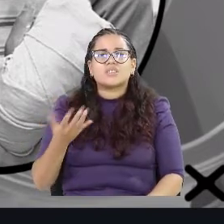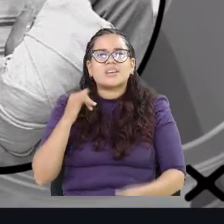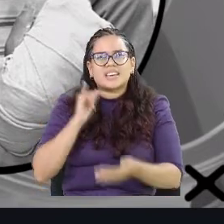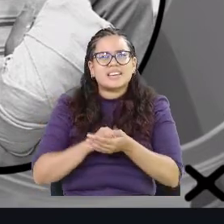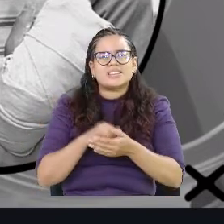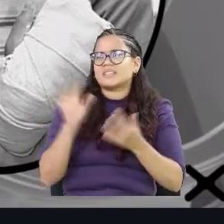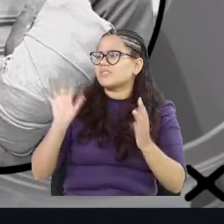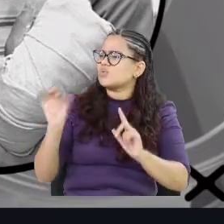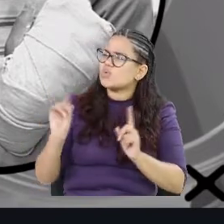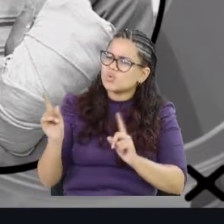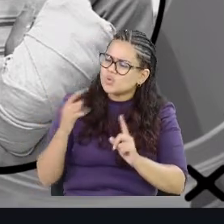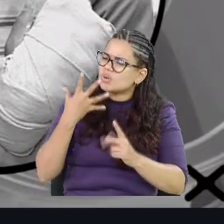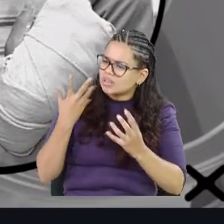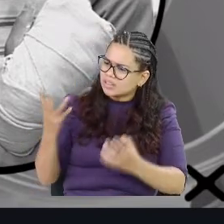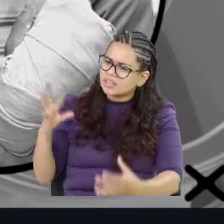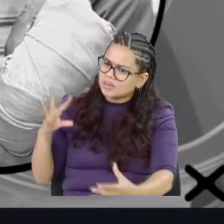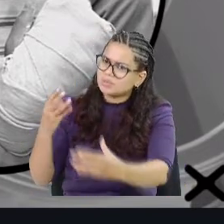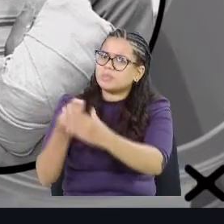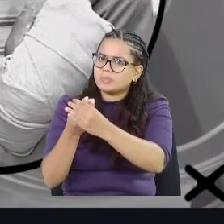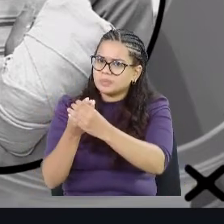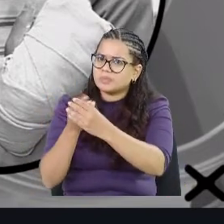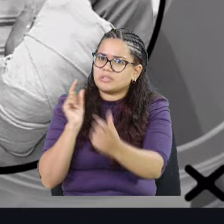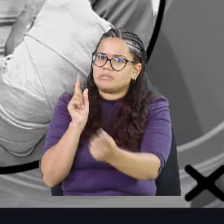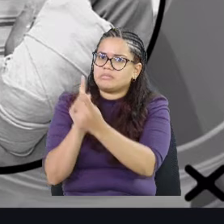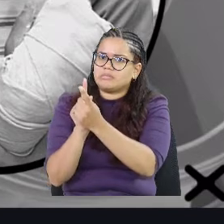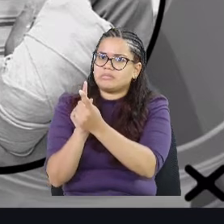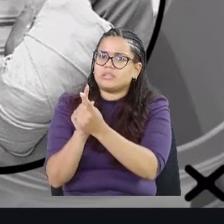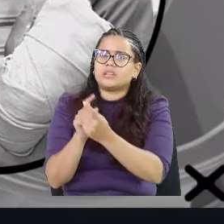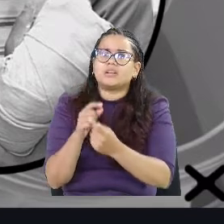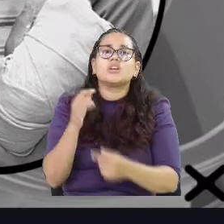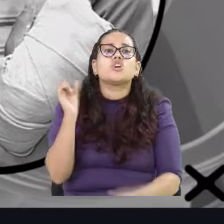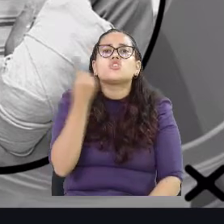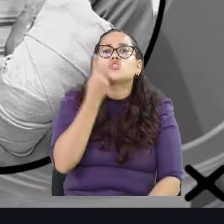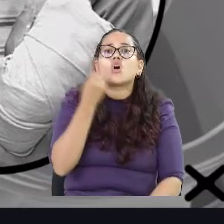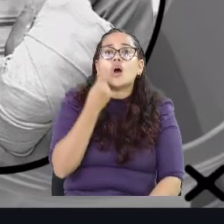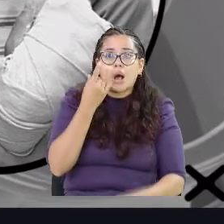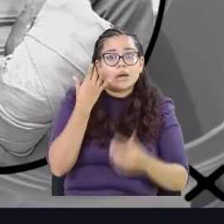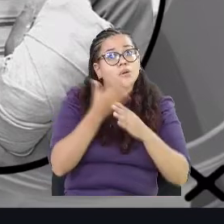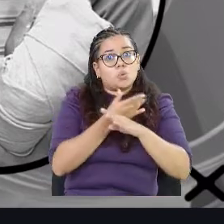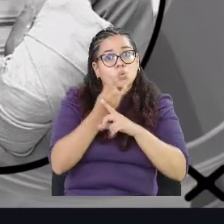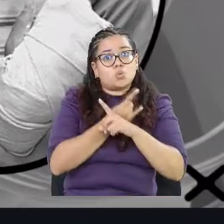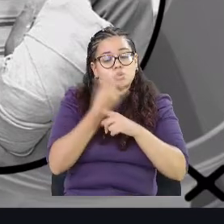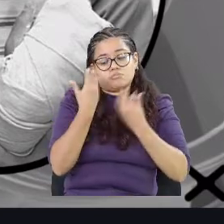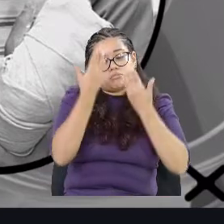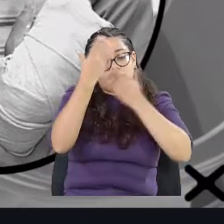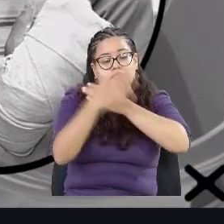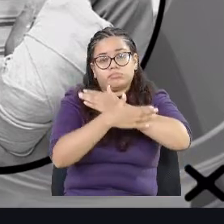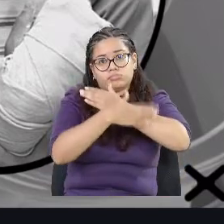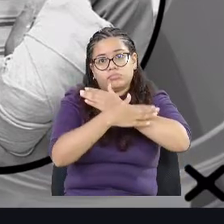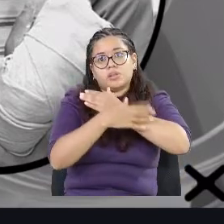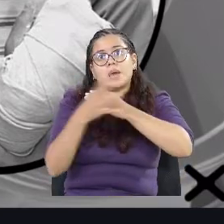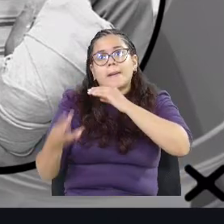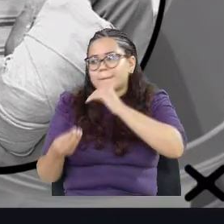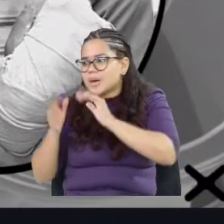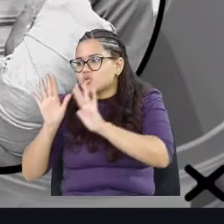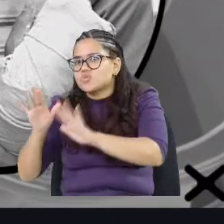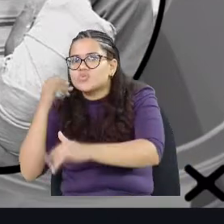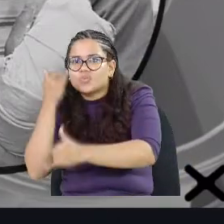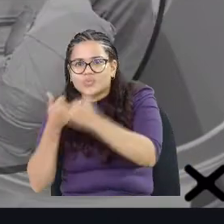atacar. O sea, no solamente crear un producto de que sea funcional, sino que también pueda ayudar con la identidad del